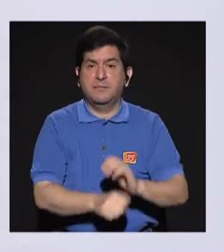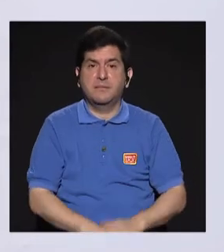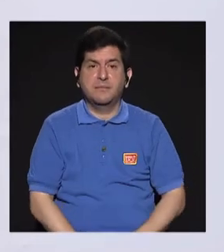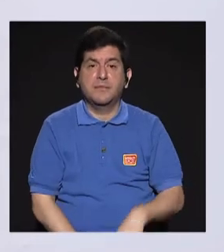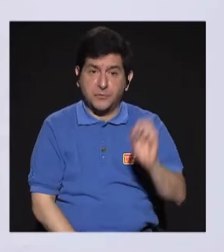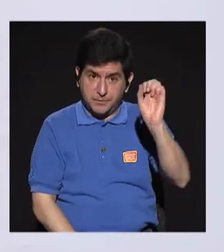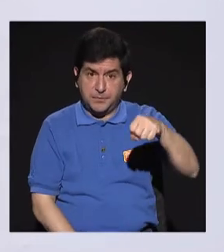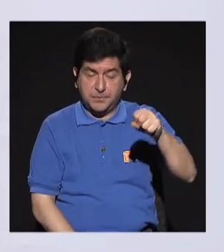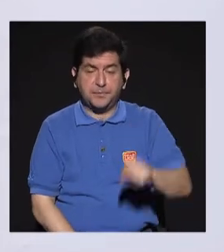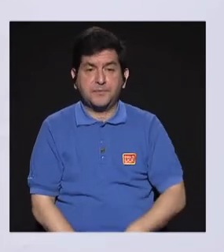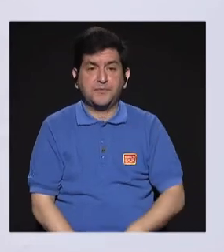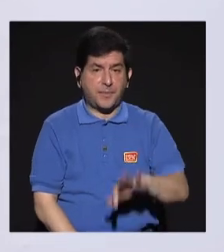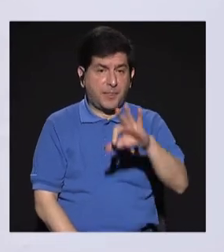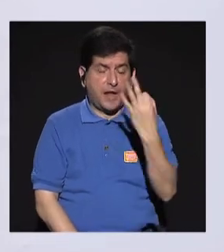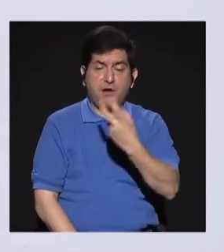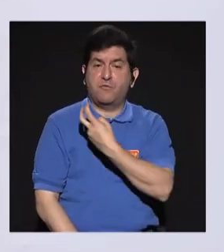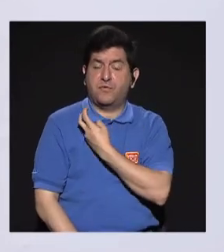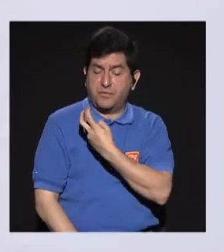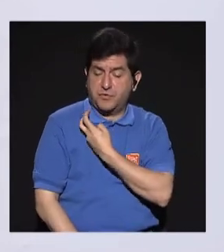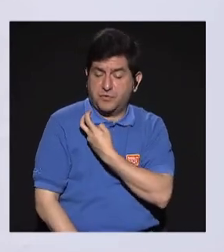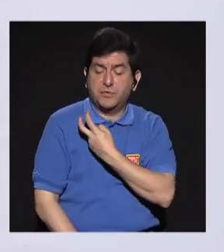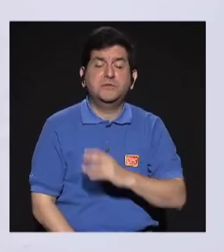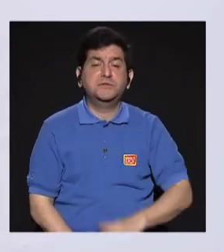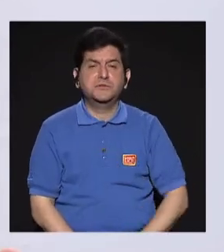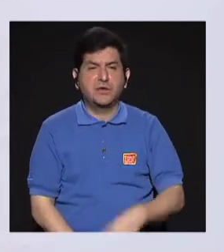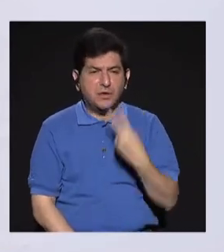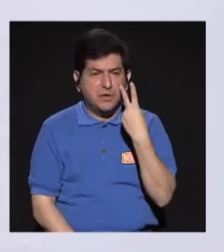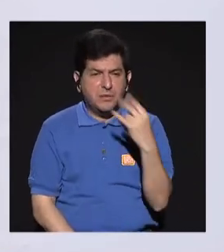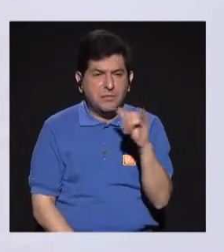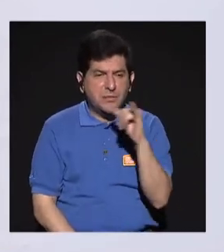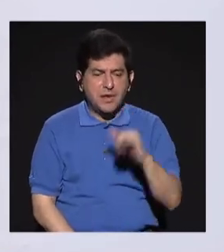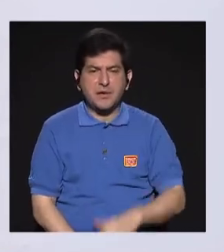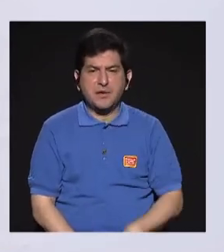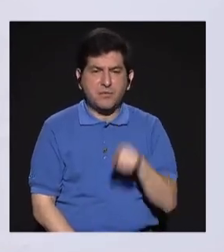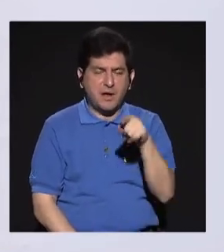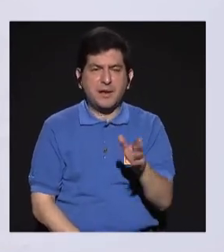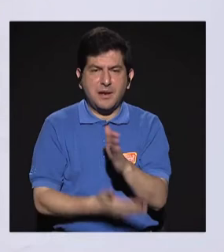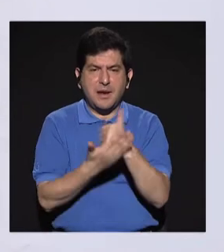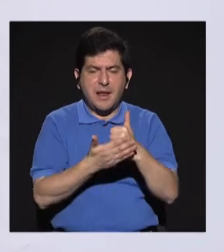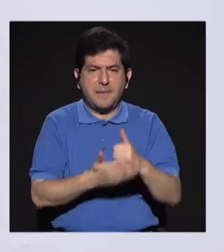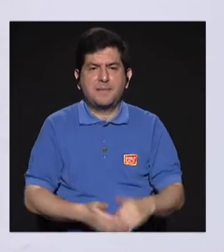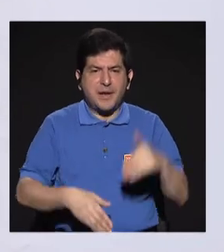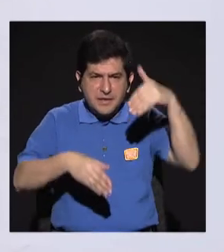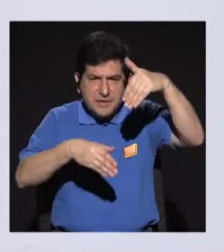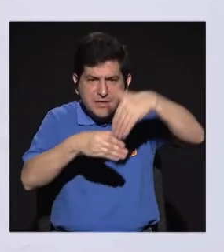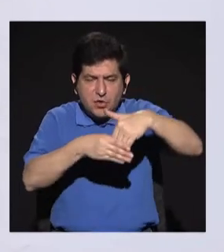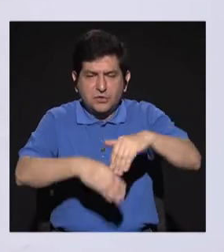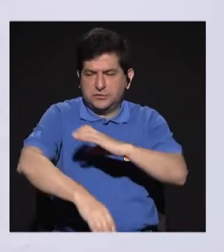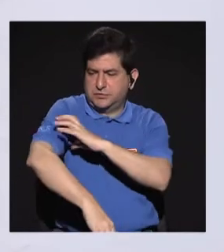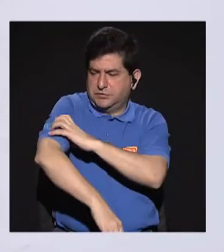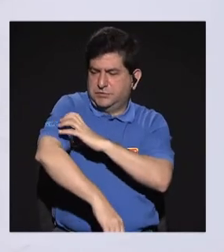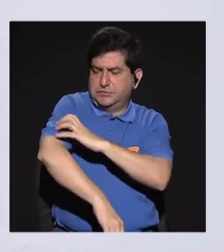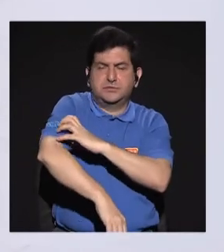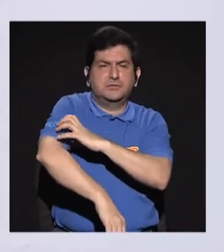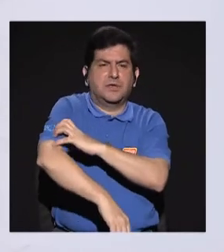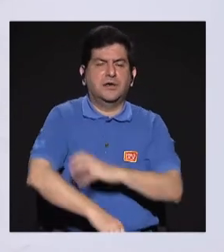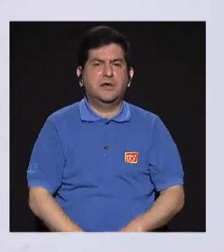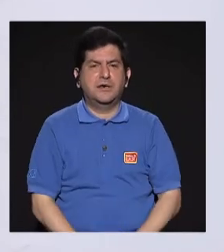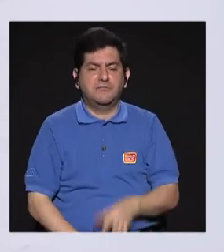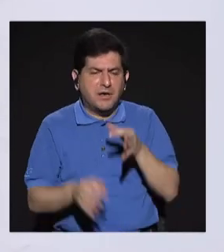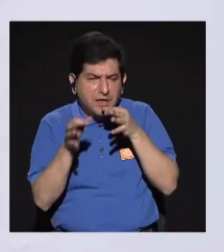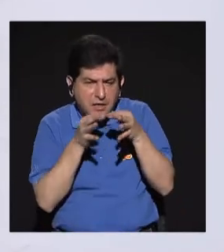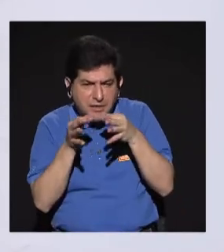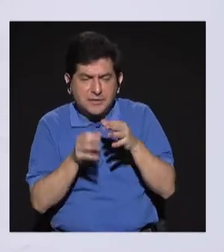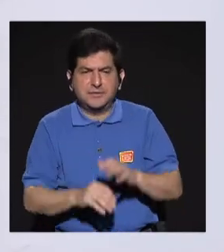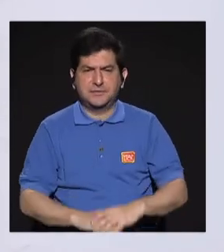él en la forma del hueso también podemos ver las inserciones musculares y también eso nos habla un poco de de